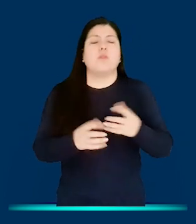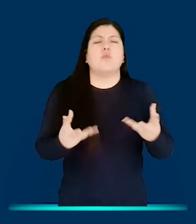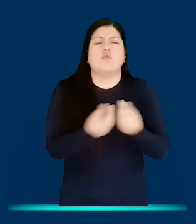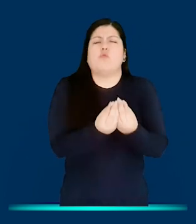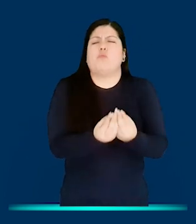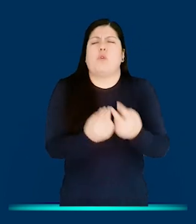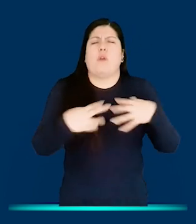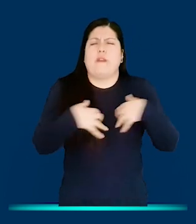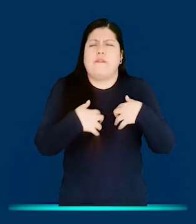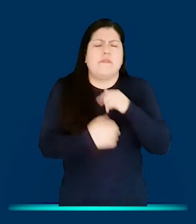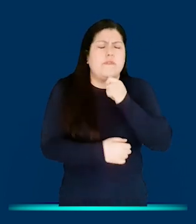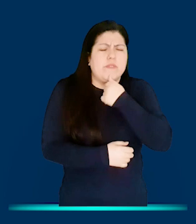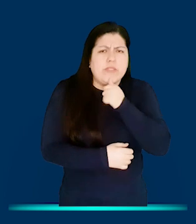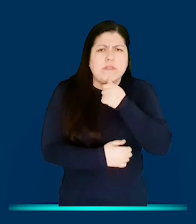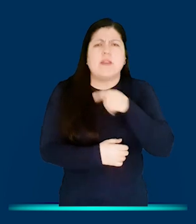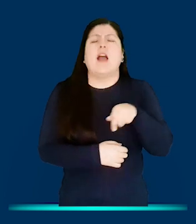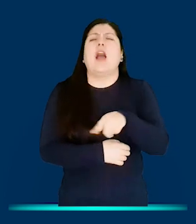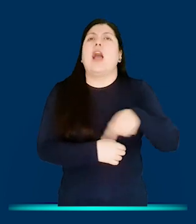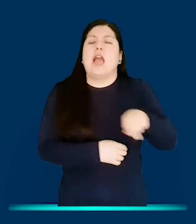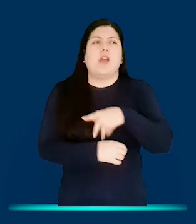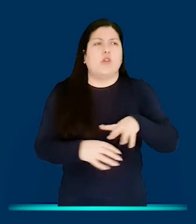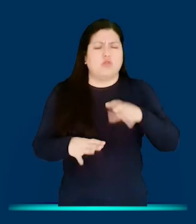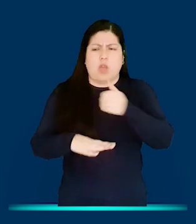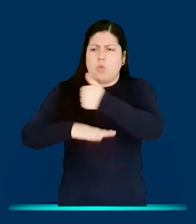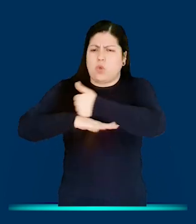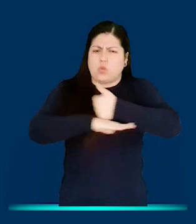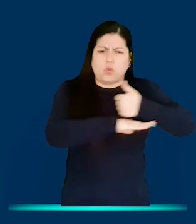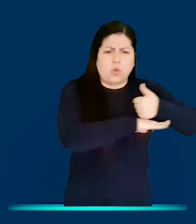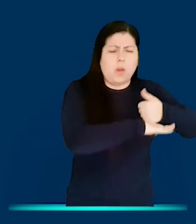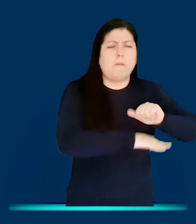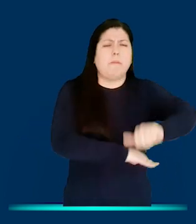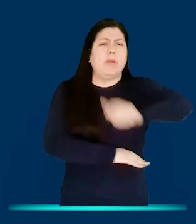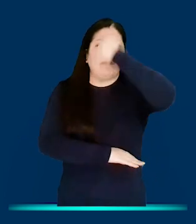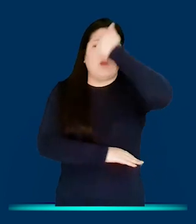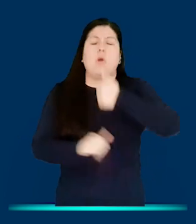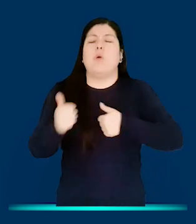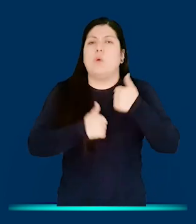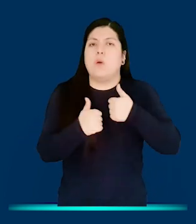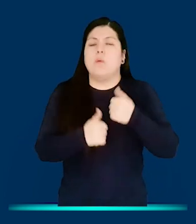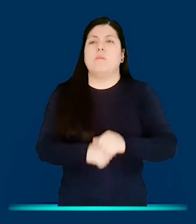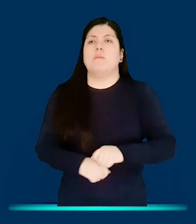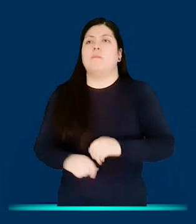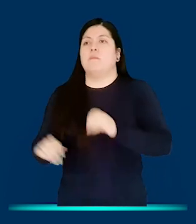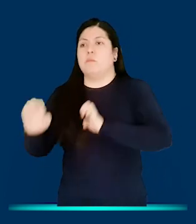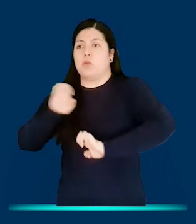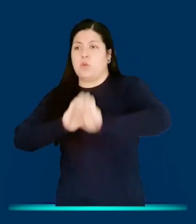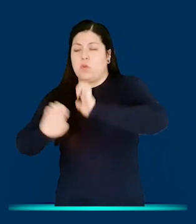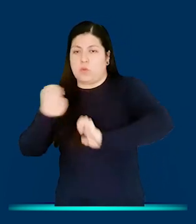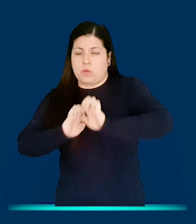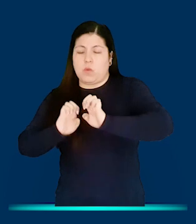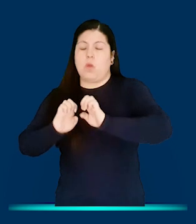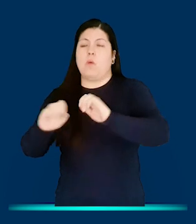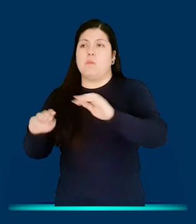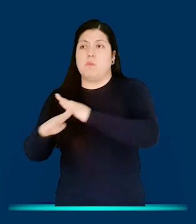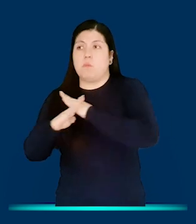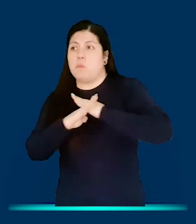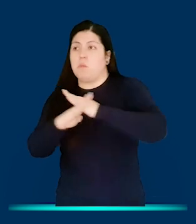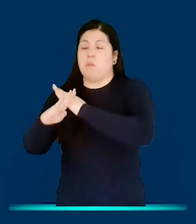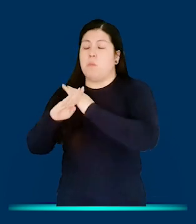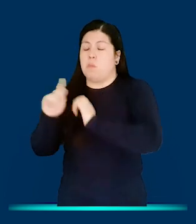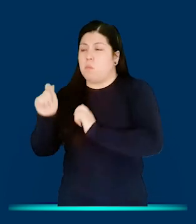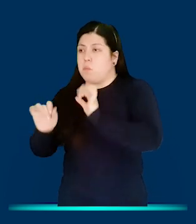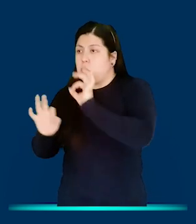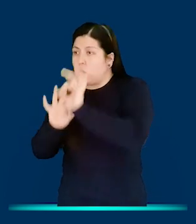la Fiscalía General de la Nación, la Defensoría, la Unidad de Víctimas, bueno, una serie de autoridades con tres pilares